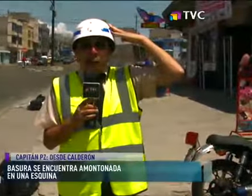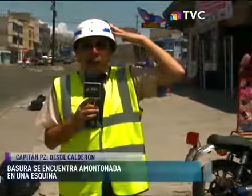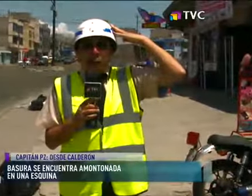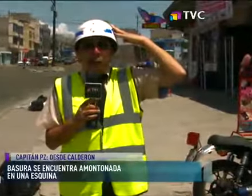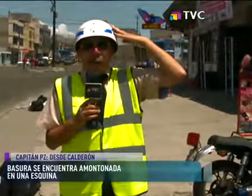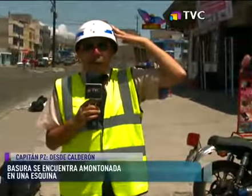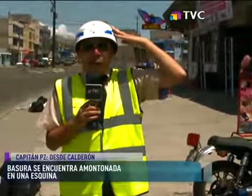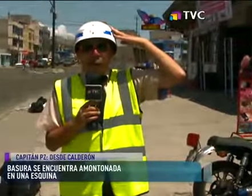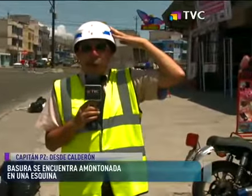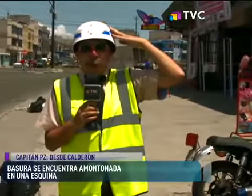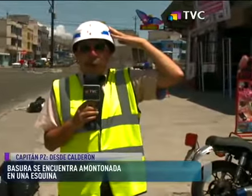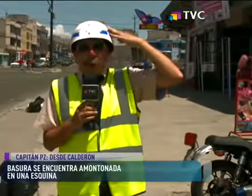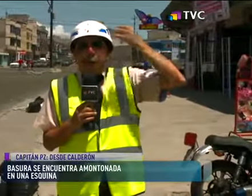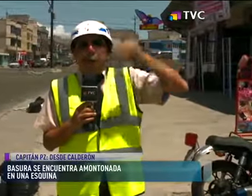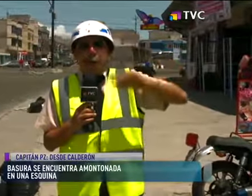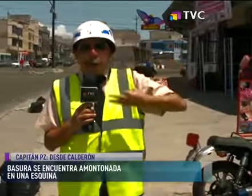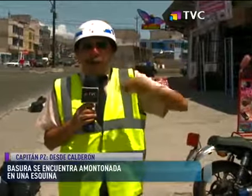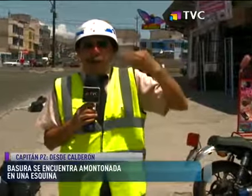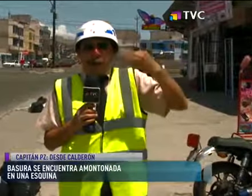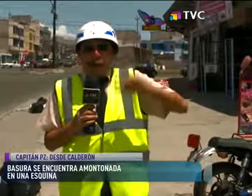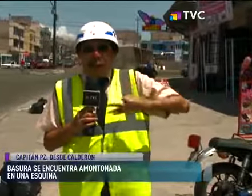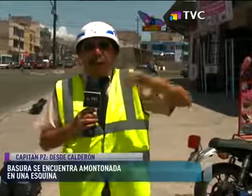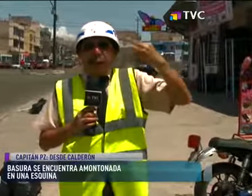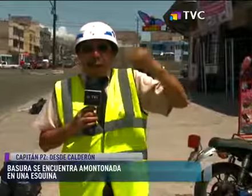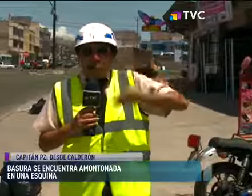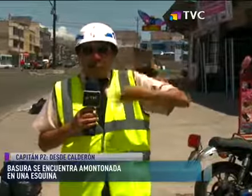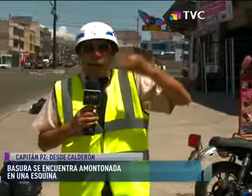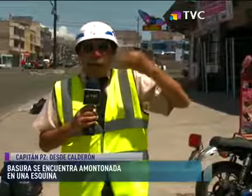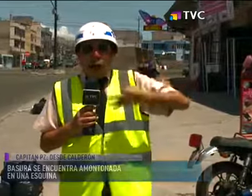Atento, mi switcher de copia, atento, mi switcher de copia, vecinito,